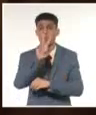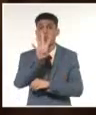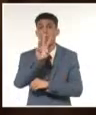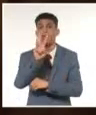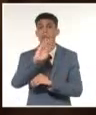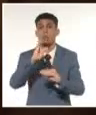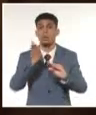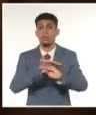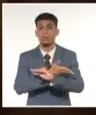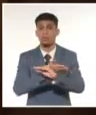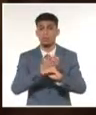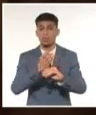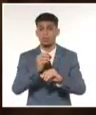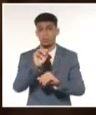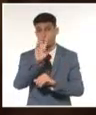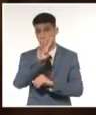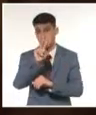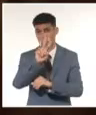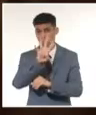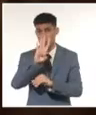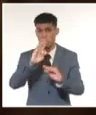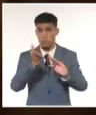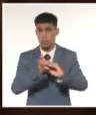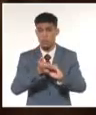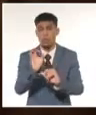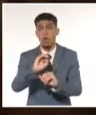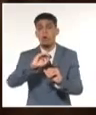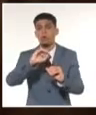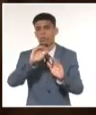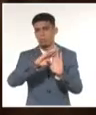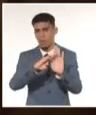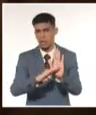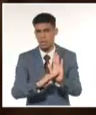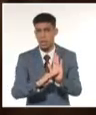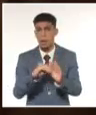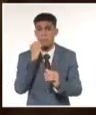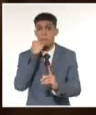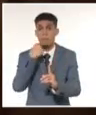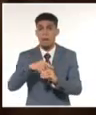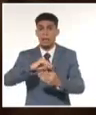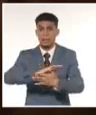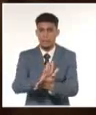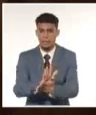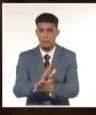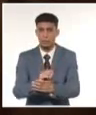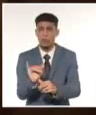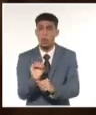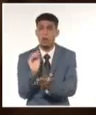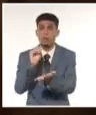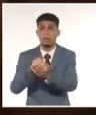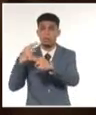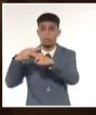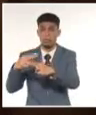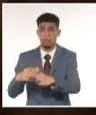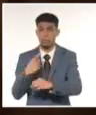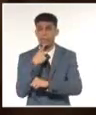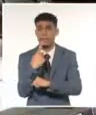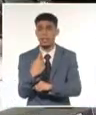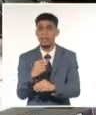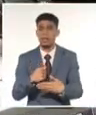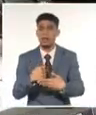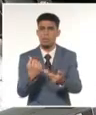que refuerzan ese bloqueo y la inclusión arbitraria del país en una lista de estados supuestamente patrocinadores del